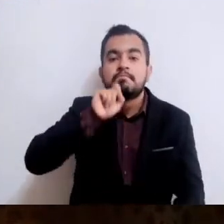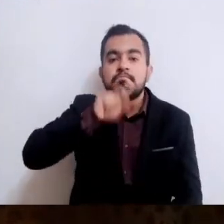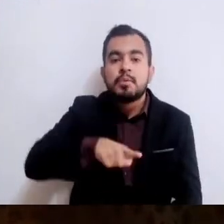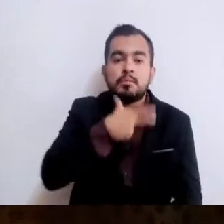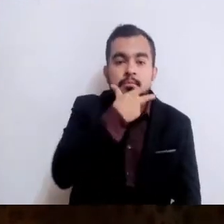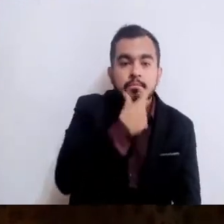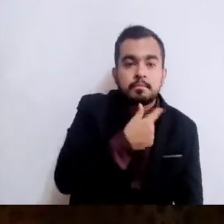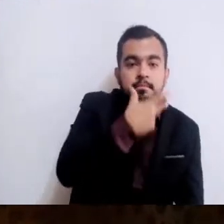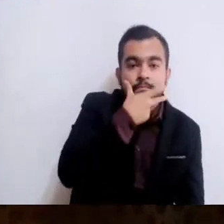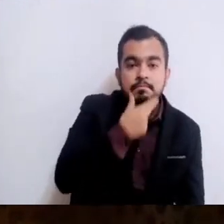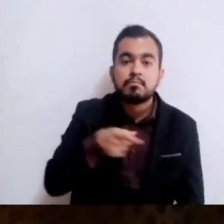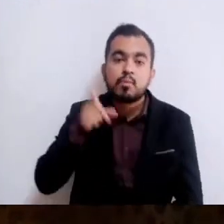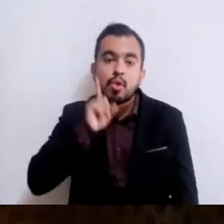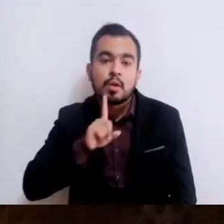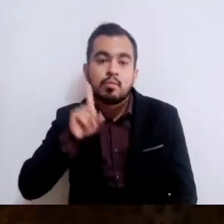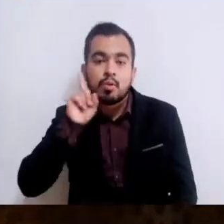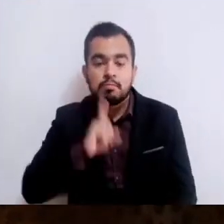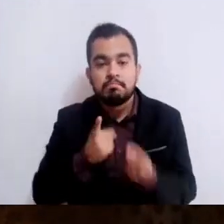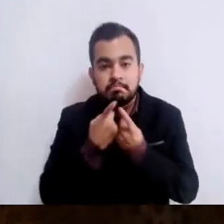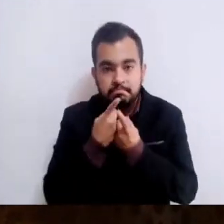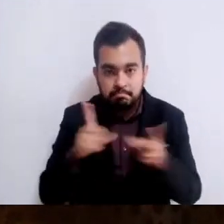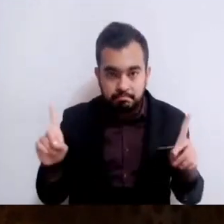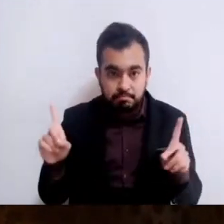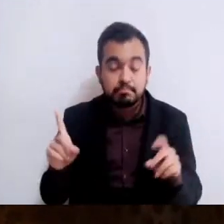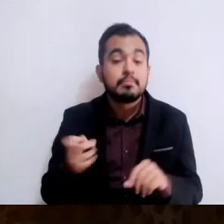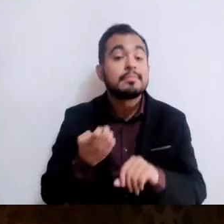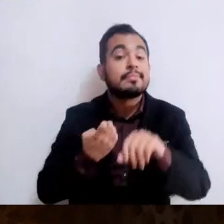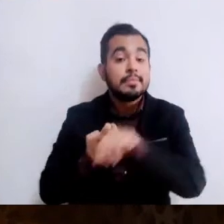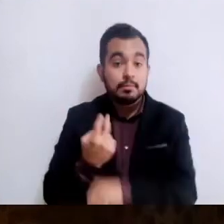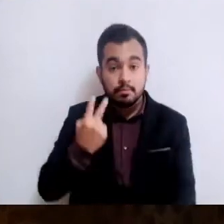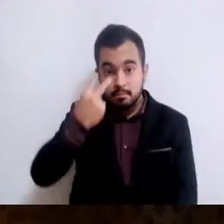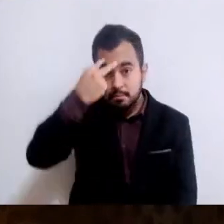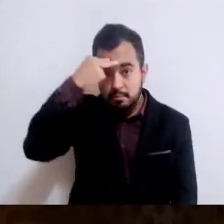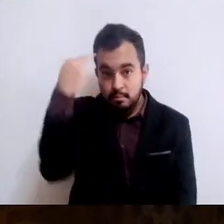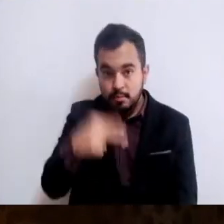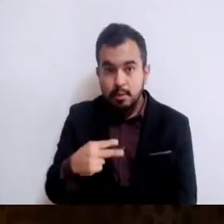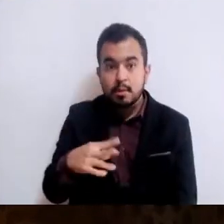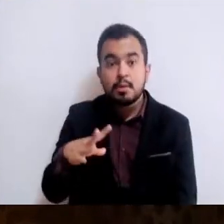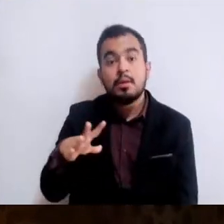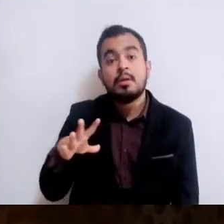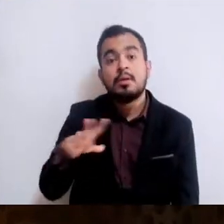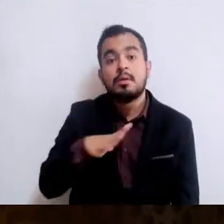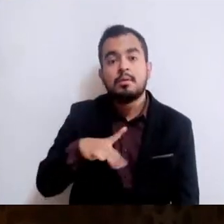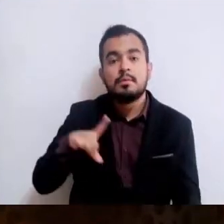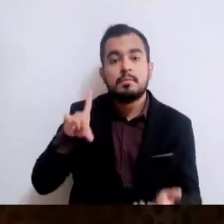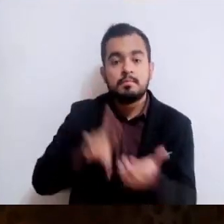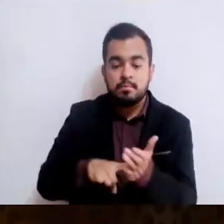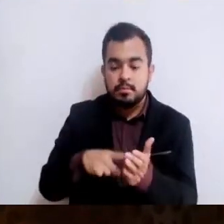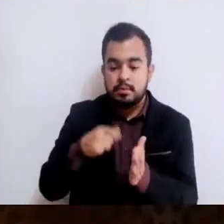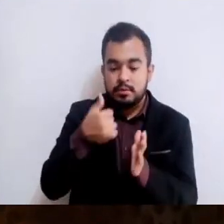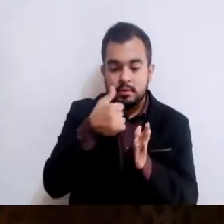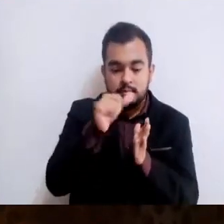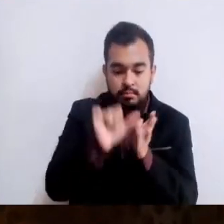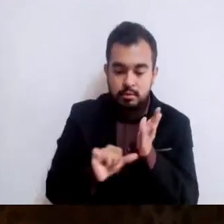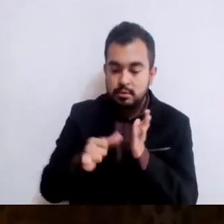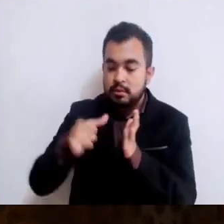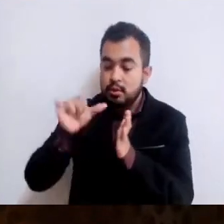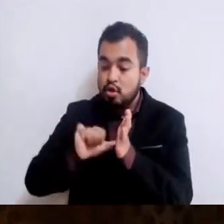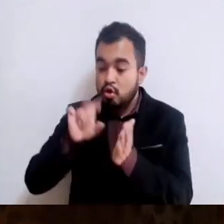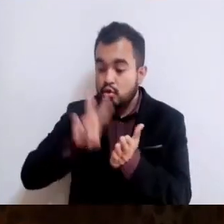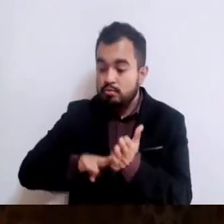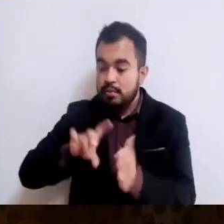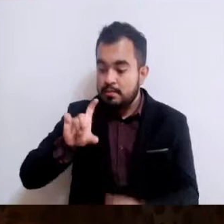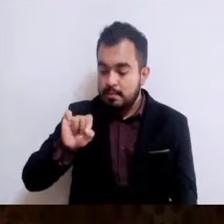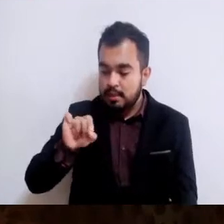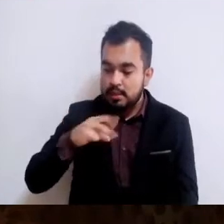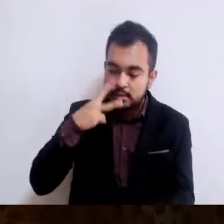mismo sexo. En el Estado de México se presentaron del segundo semestre del año 2020 al primer